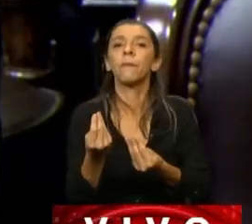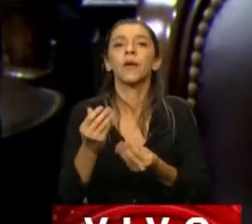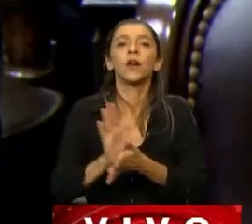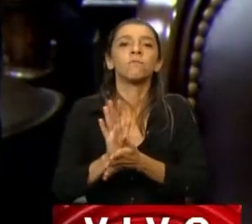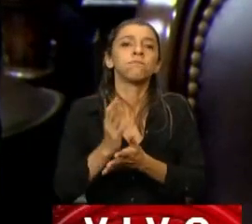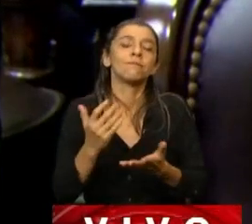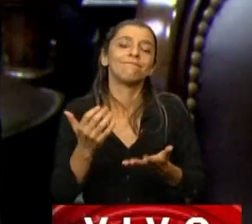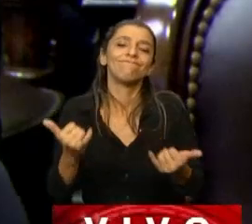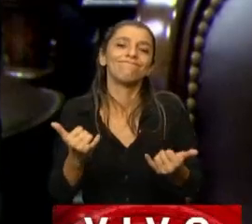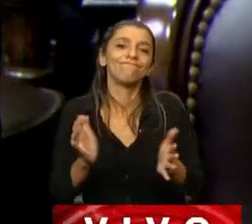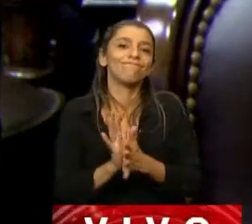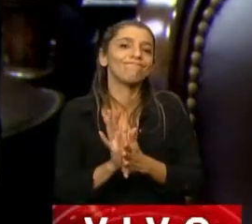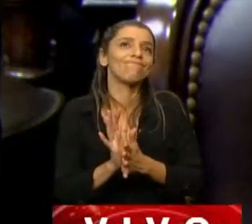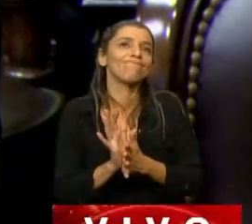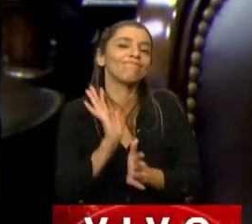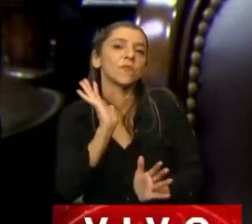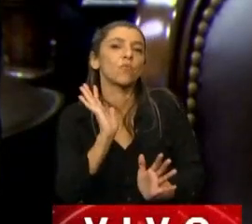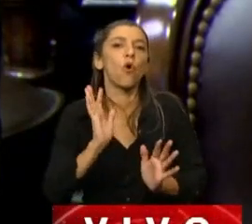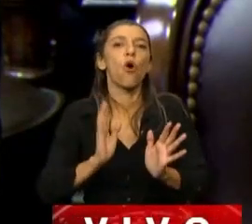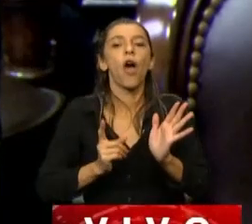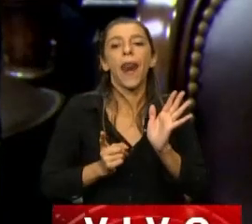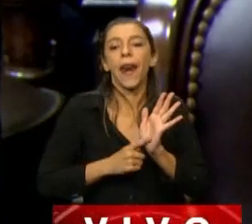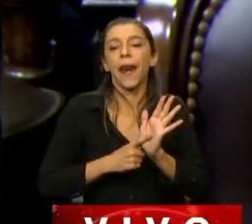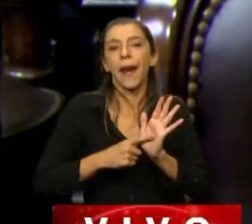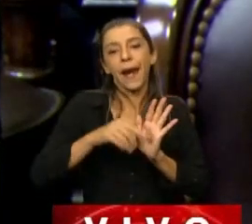limitada o encorsetada dentro de las reglas tradicionales del fondo.